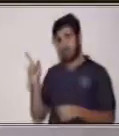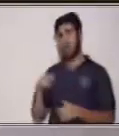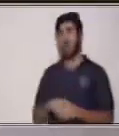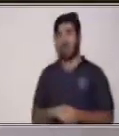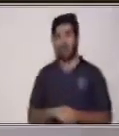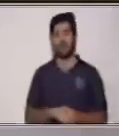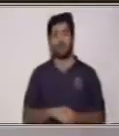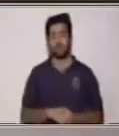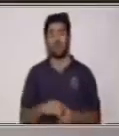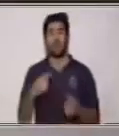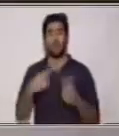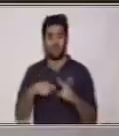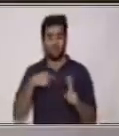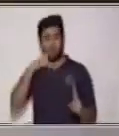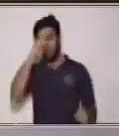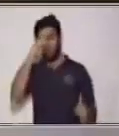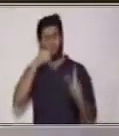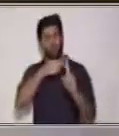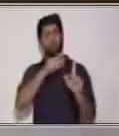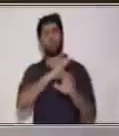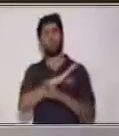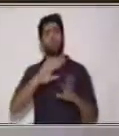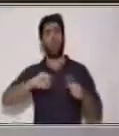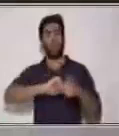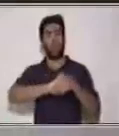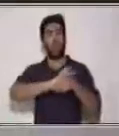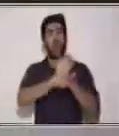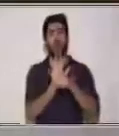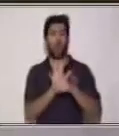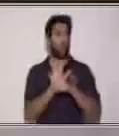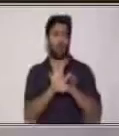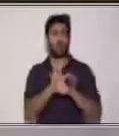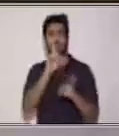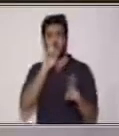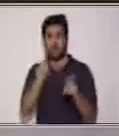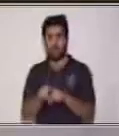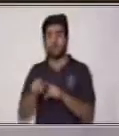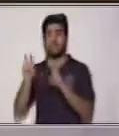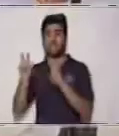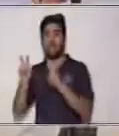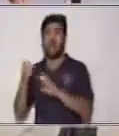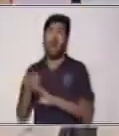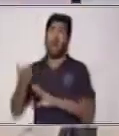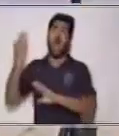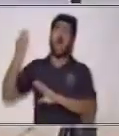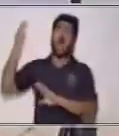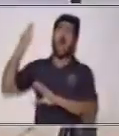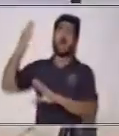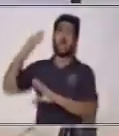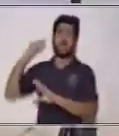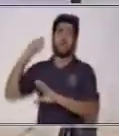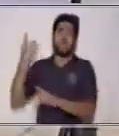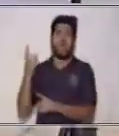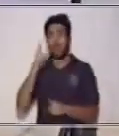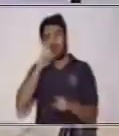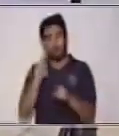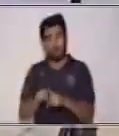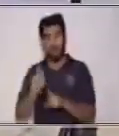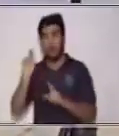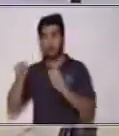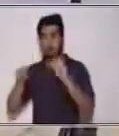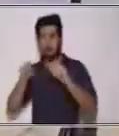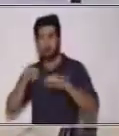Pero yo no me quiero centrar solo en eso, sino que también me quiero centrar en alguna pandemia que se dio en el pasado. Yo podría decir la